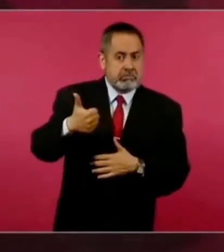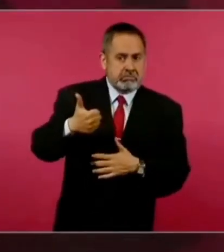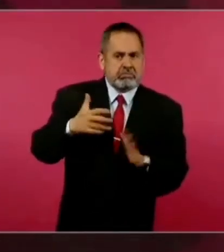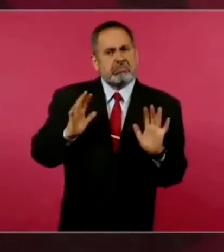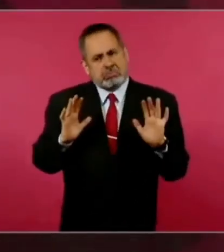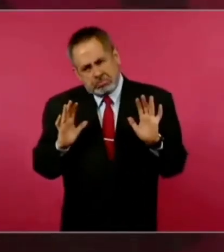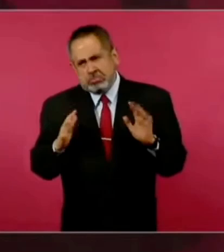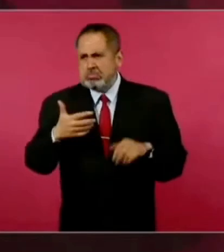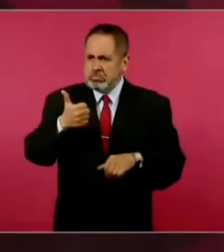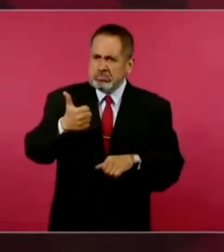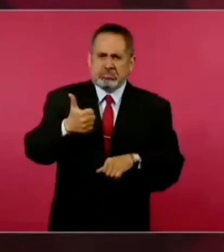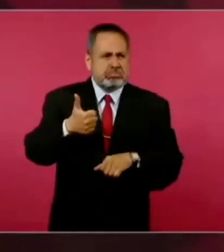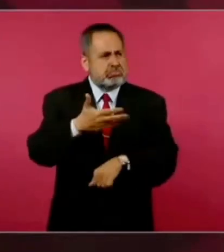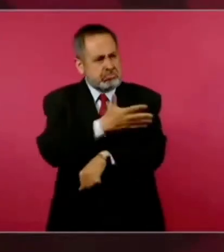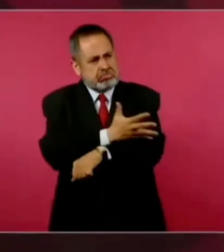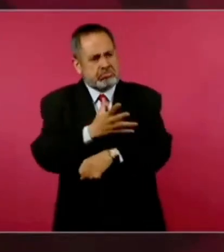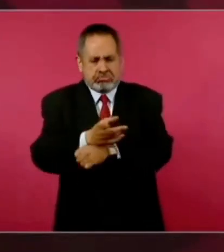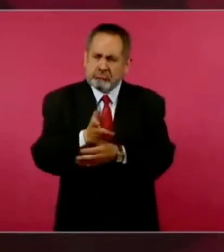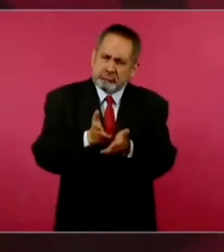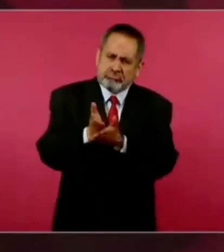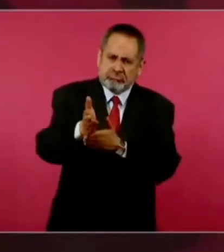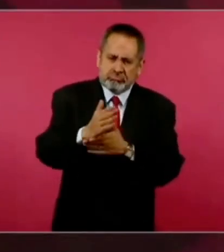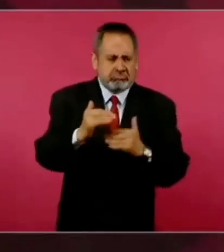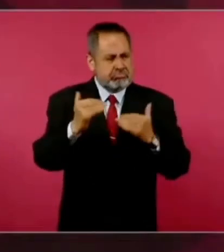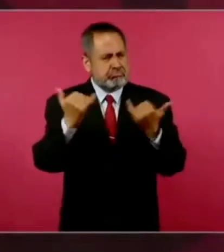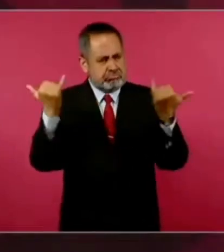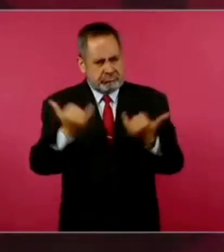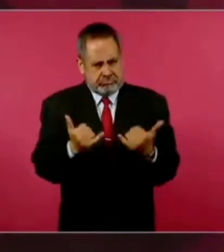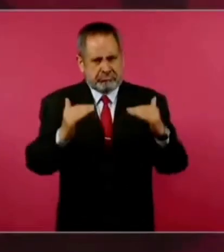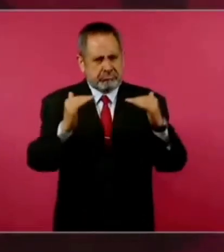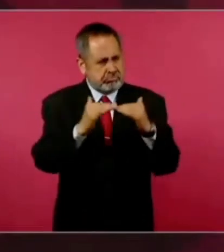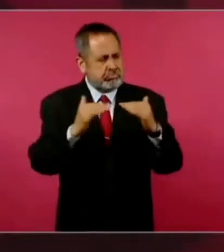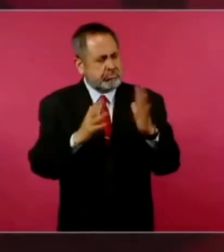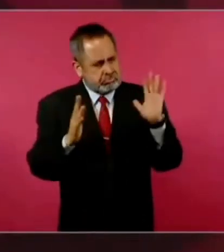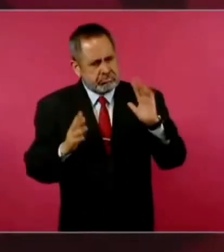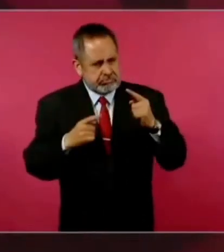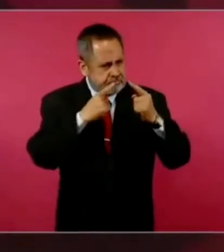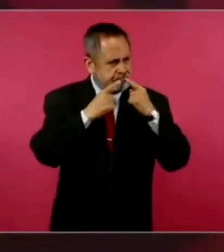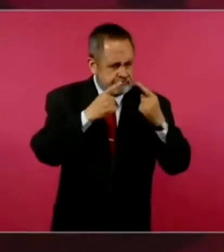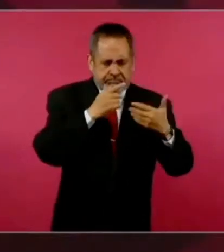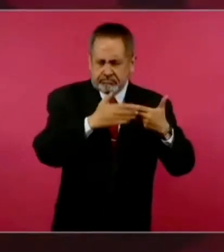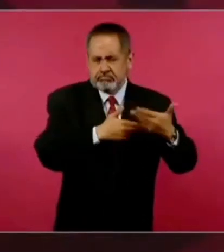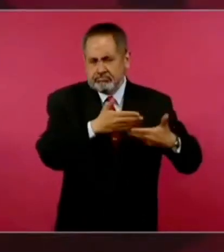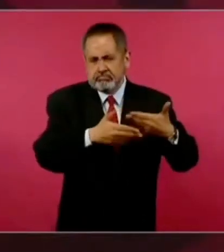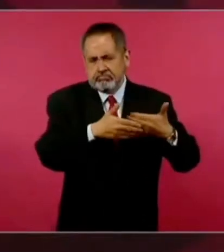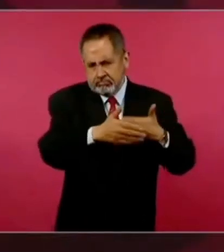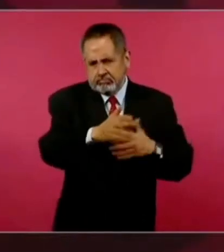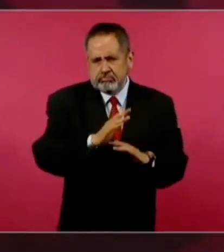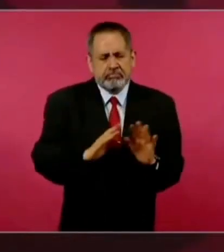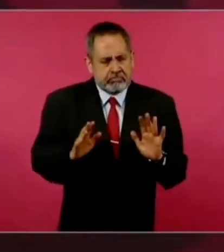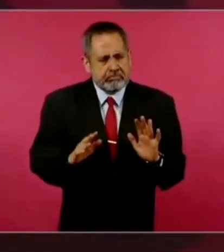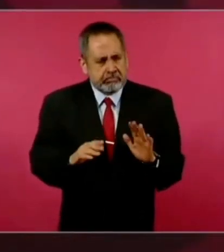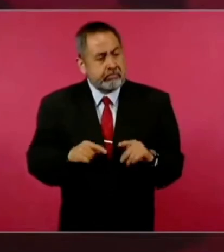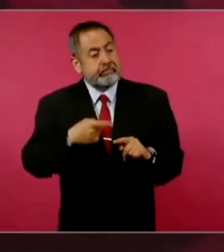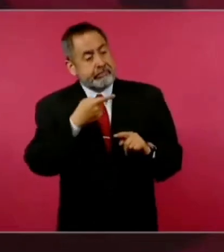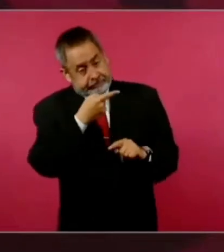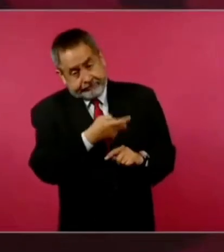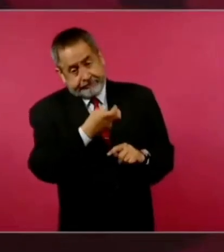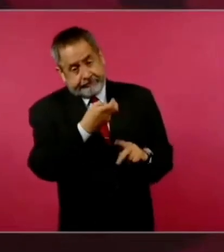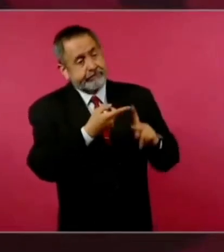ministros rectos, íntegros, y que a partir de eso